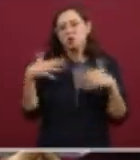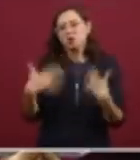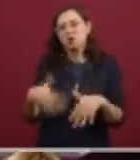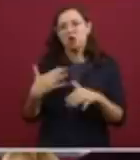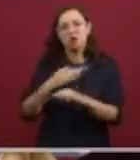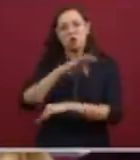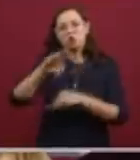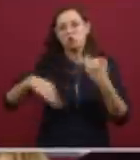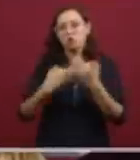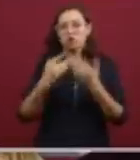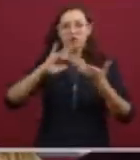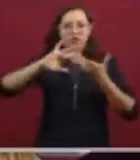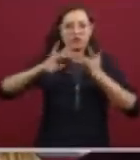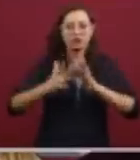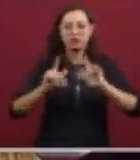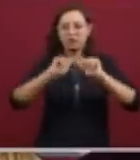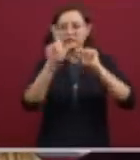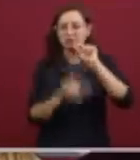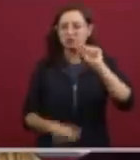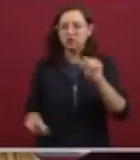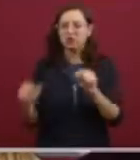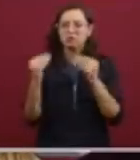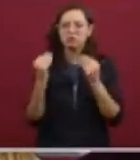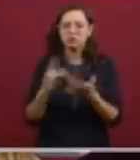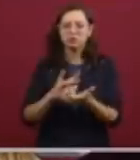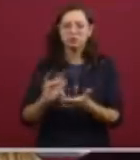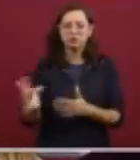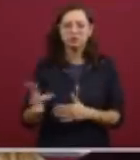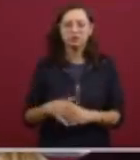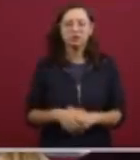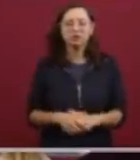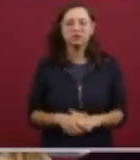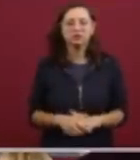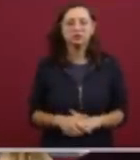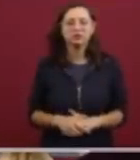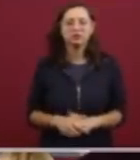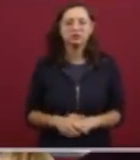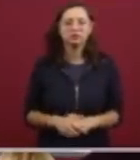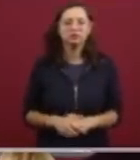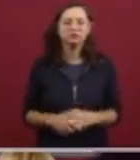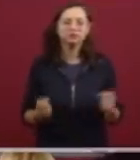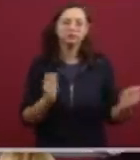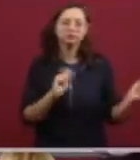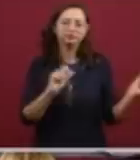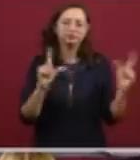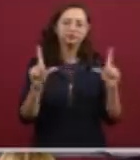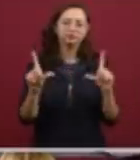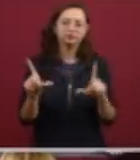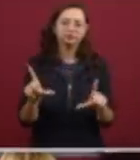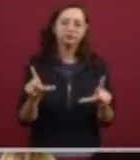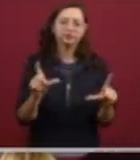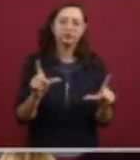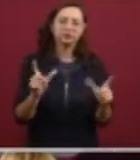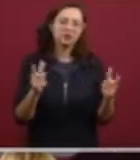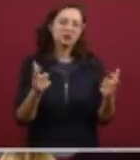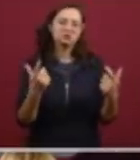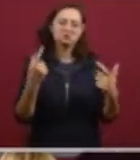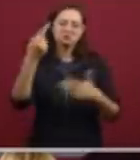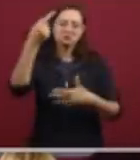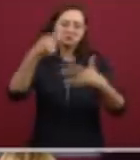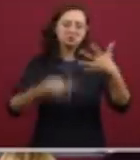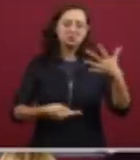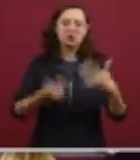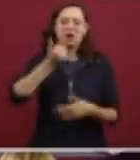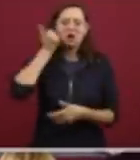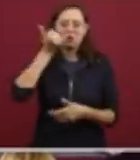red que hemos formado a nivel nacional. Después, adelante, Vamos a pasar eso muy rápidamente. Son